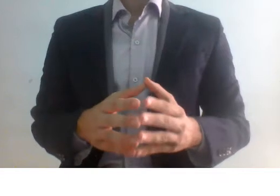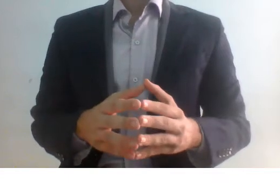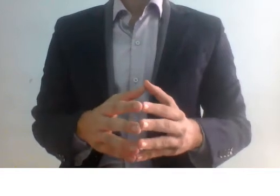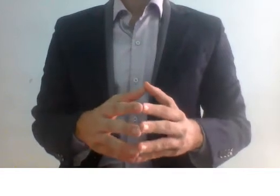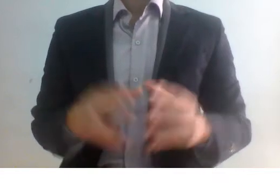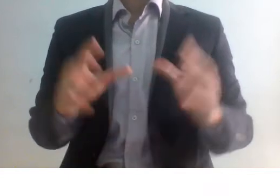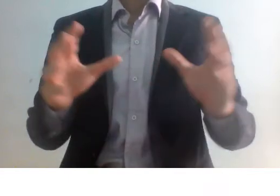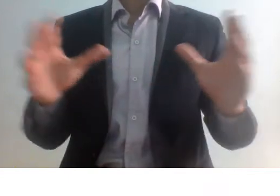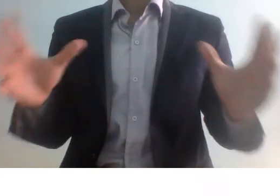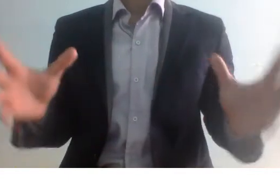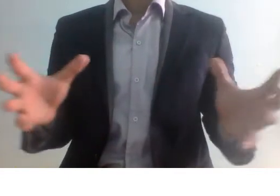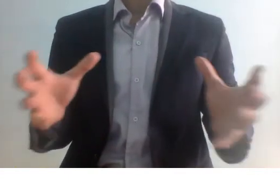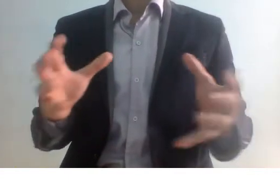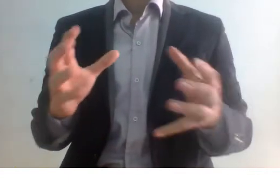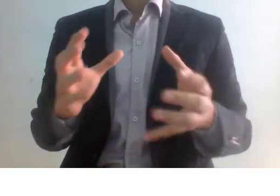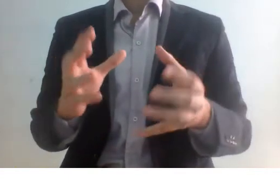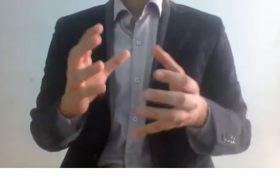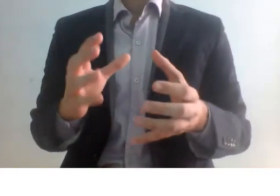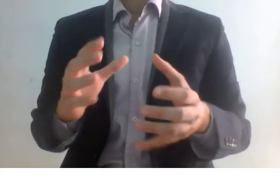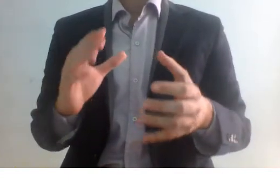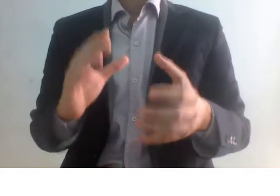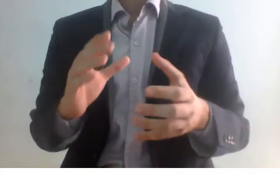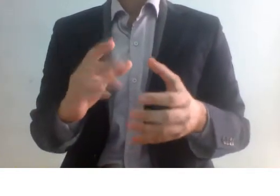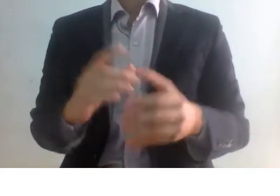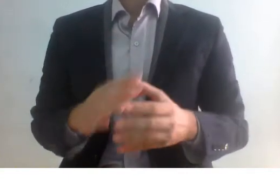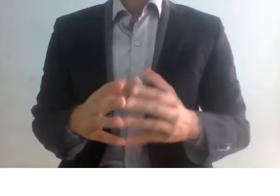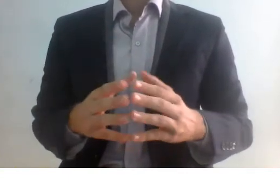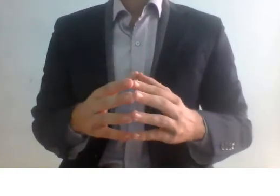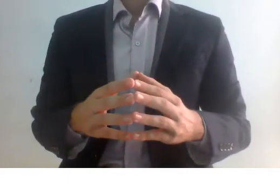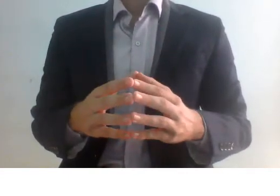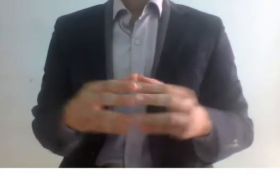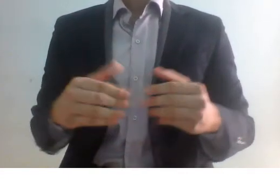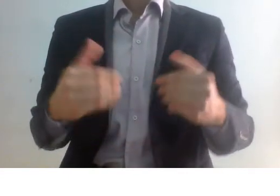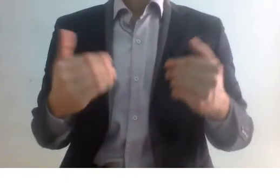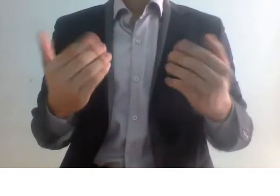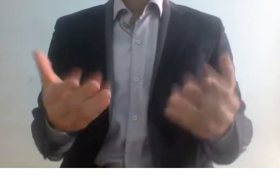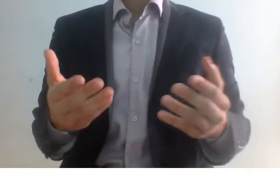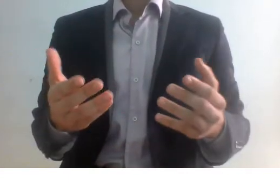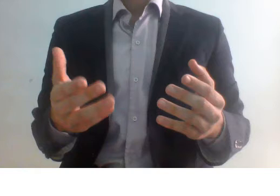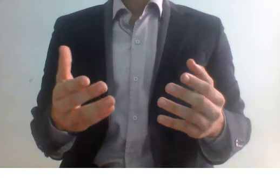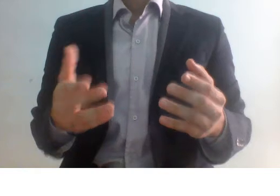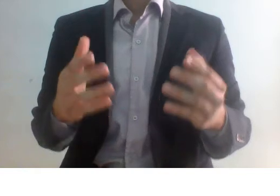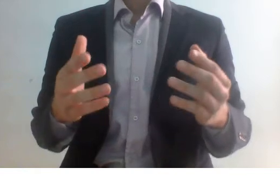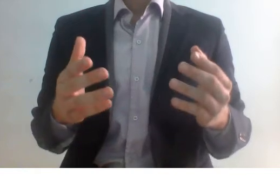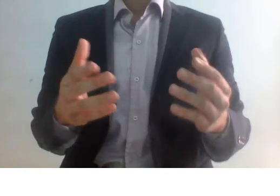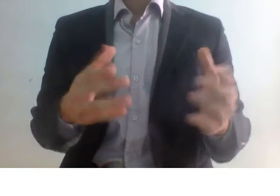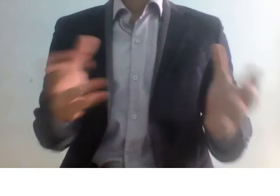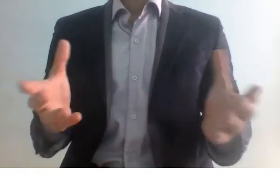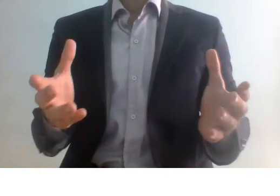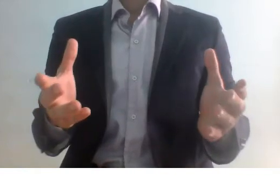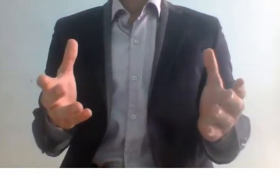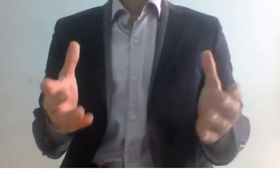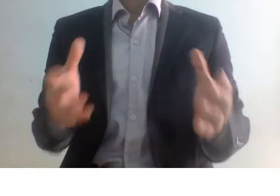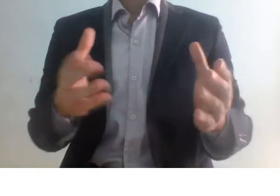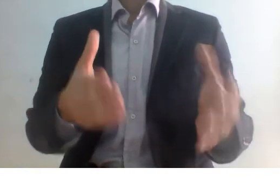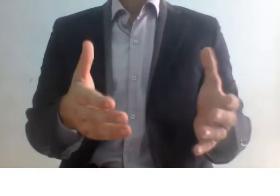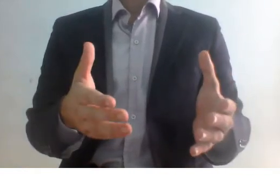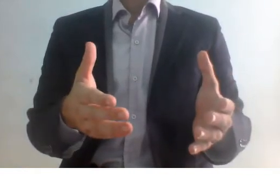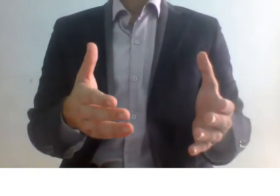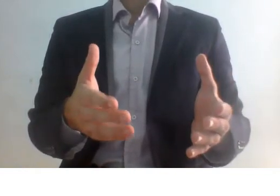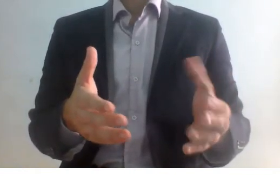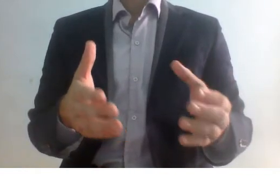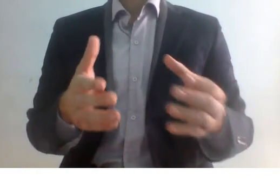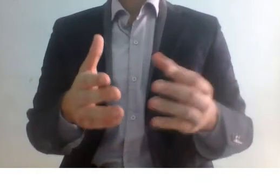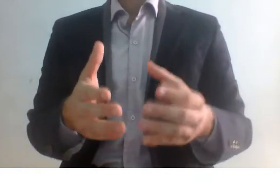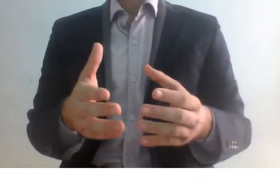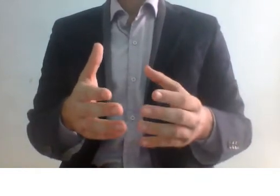pagando 10,000 pesos, pero llega con los trabajadores y les dice, ok, te tengo un trabajo, es muy bueno, yo te voy a